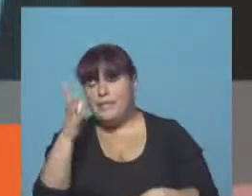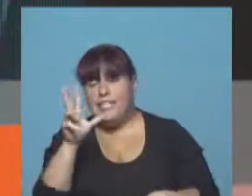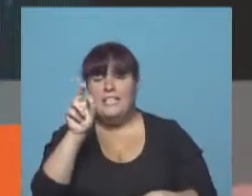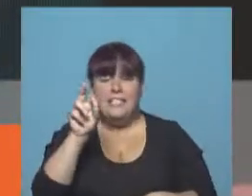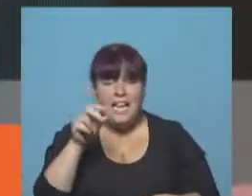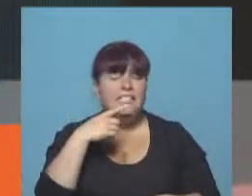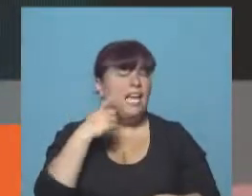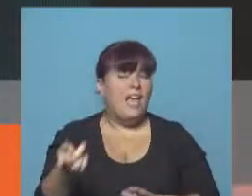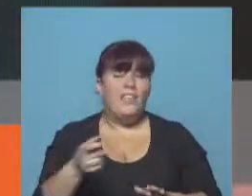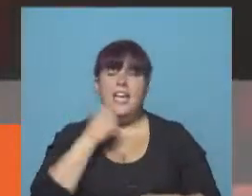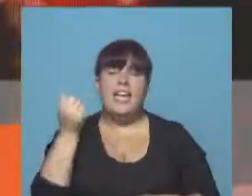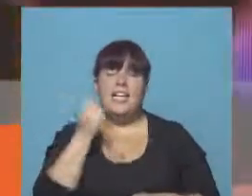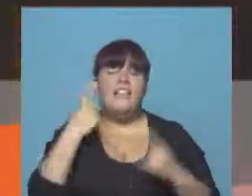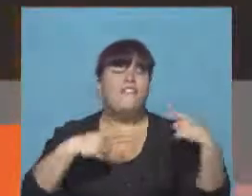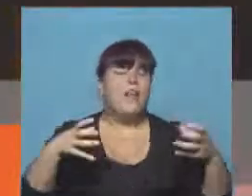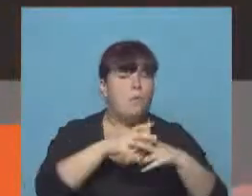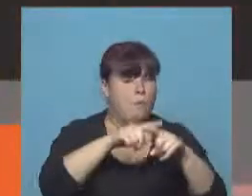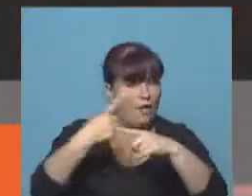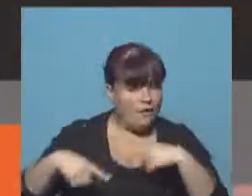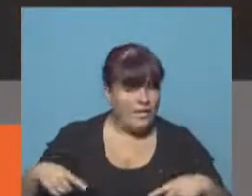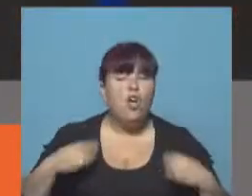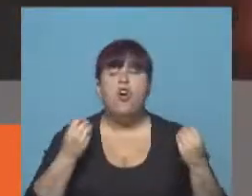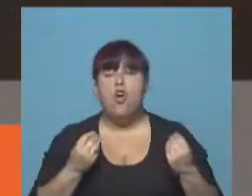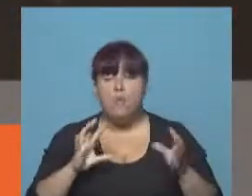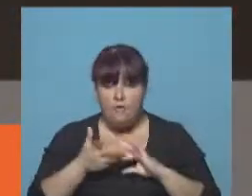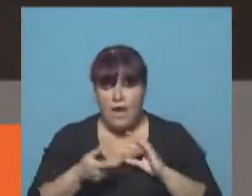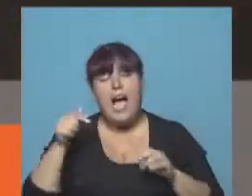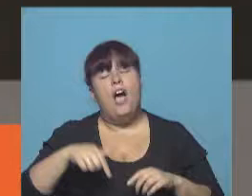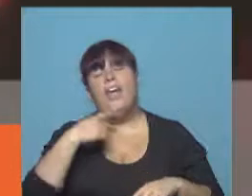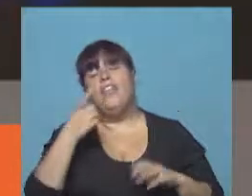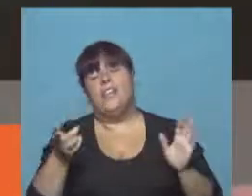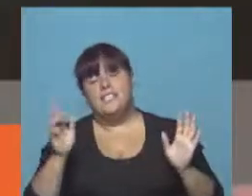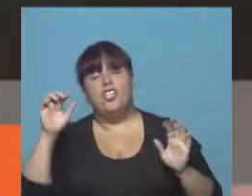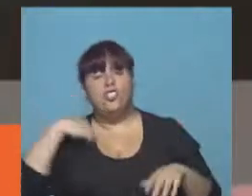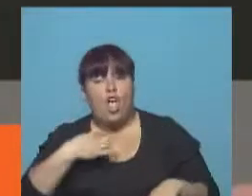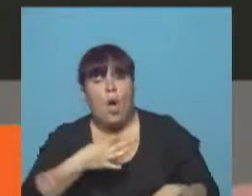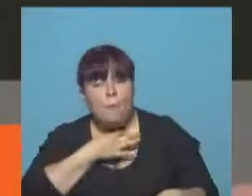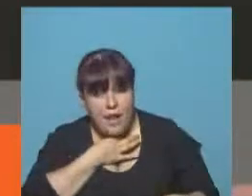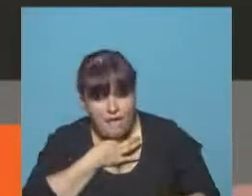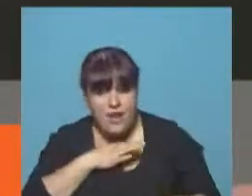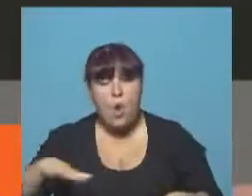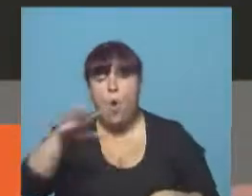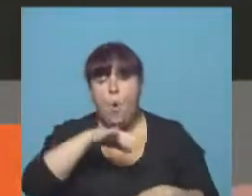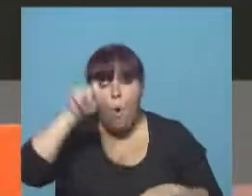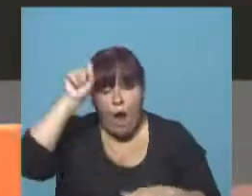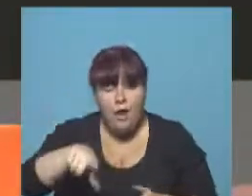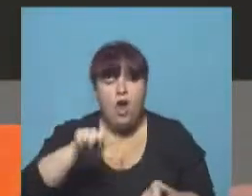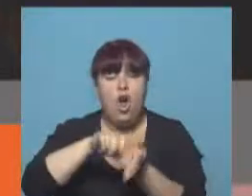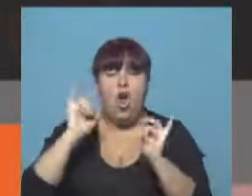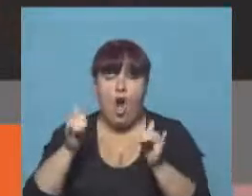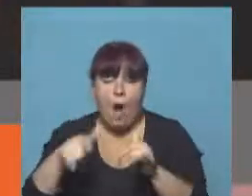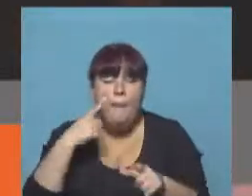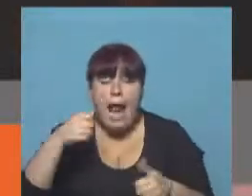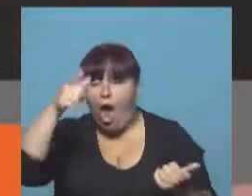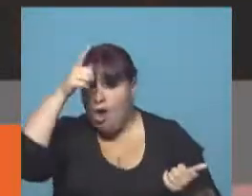30 que ya dijeron quieren de distintos partidos políticos. ¿Y cómo van a hacer? Porque hoy, ¿qué pasa? Te dicen, yo prefiero en un lugar determinado a los jóvenes para